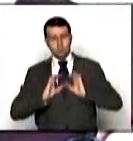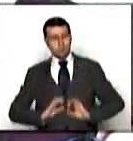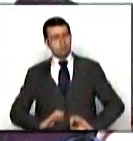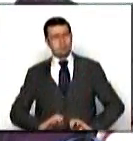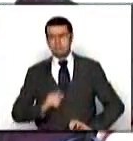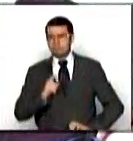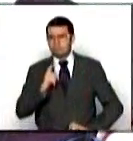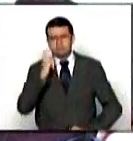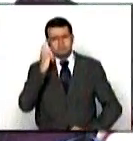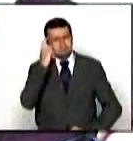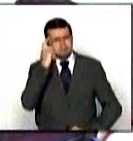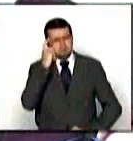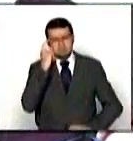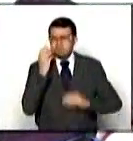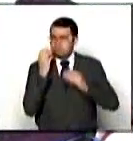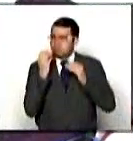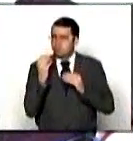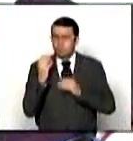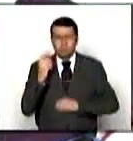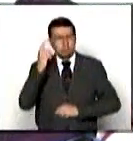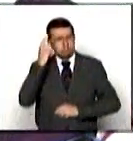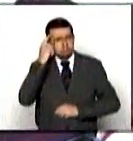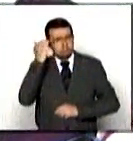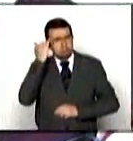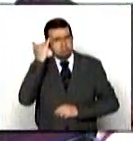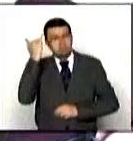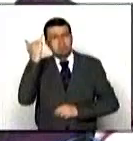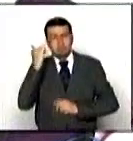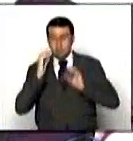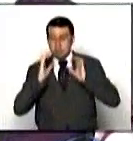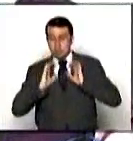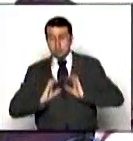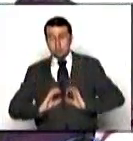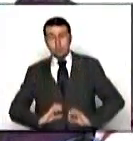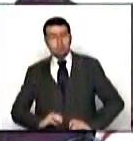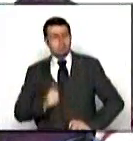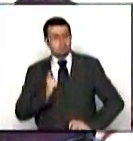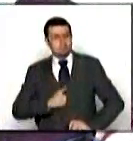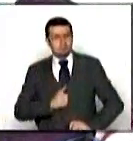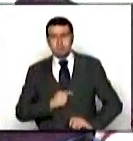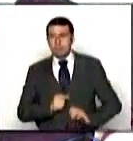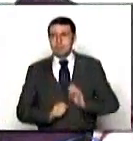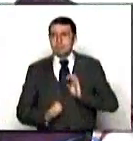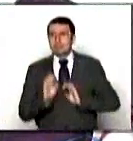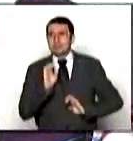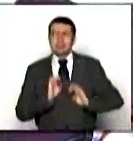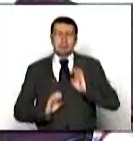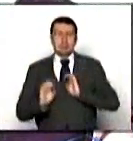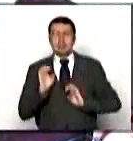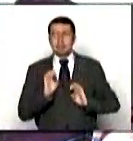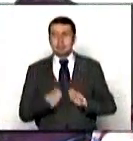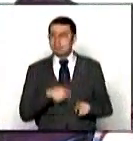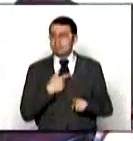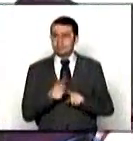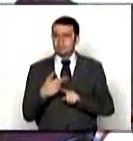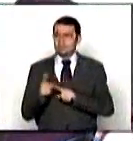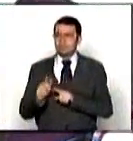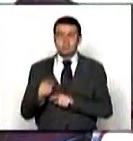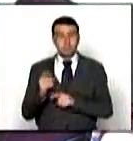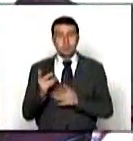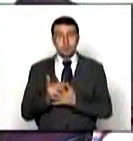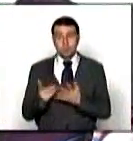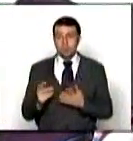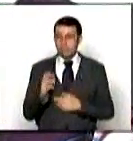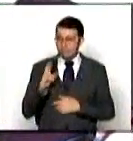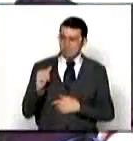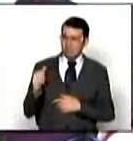es un organismo que está diseñado y estructurado para defenderse prácticamente de todas las cosas extrañas que quieran